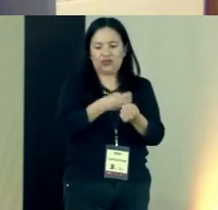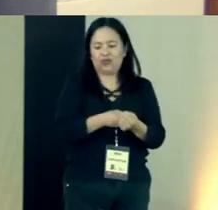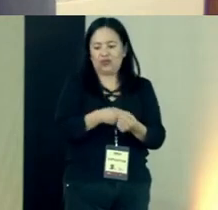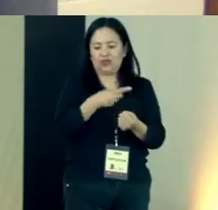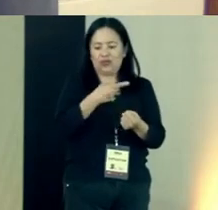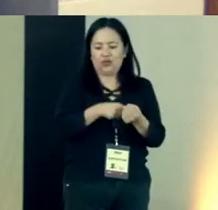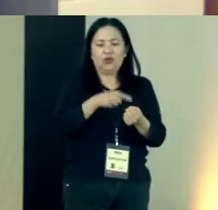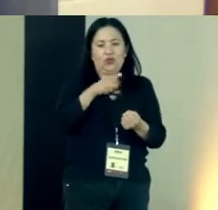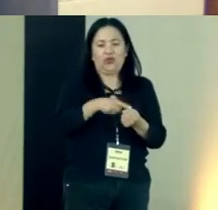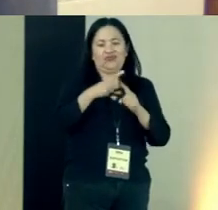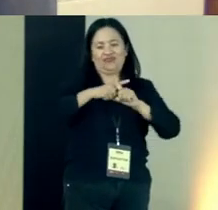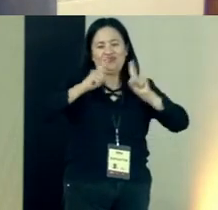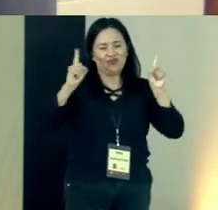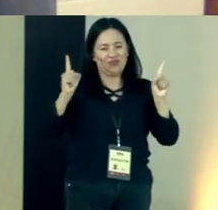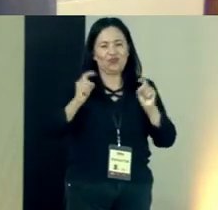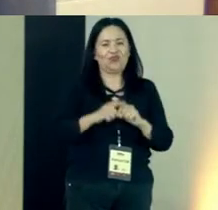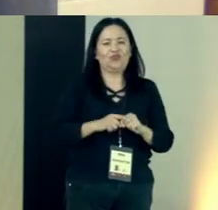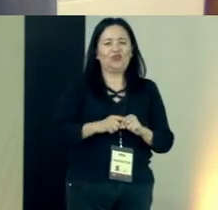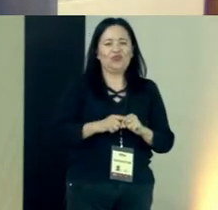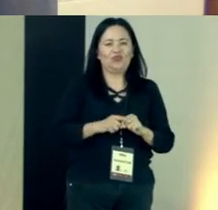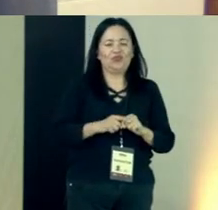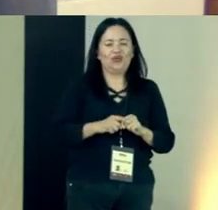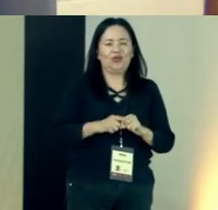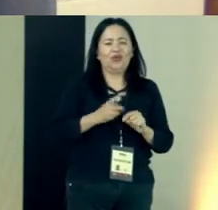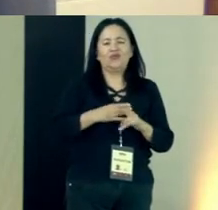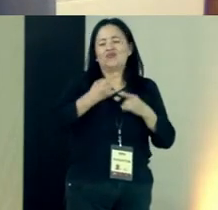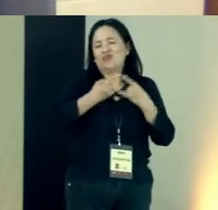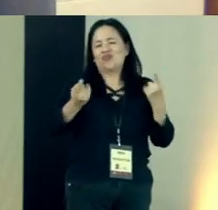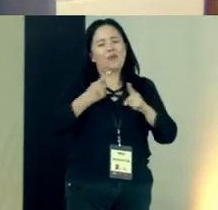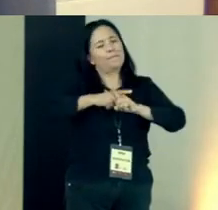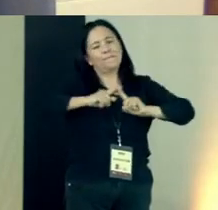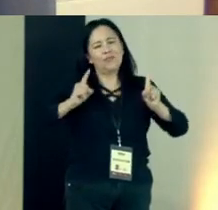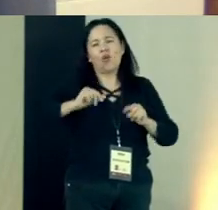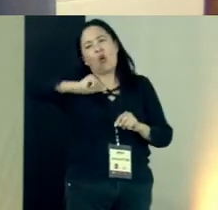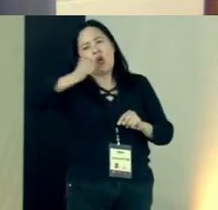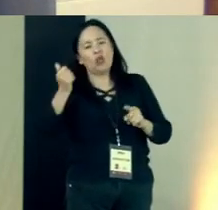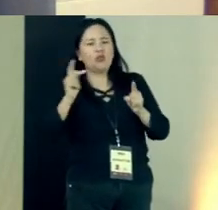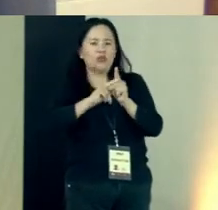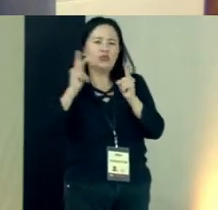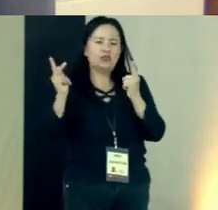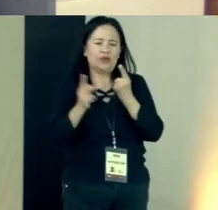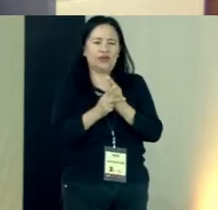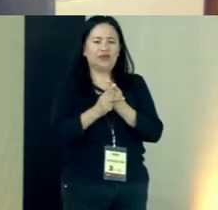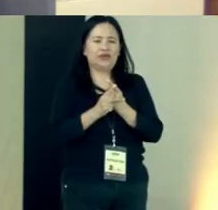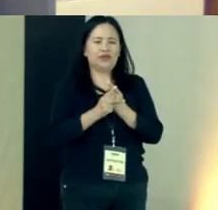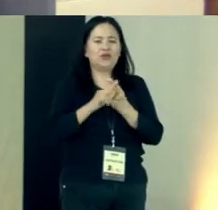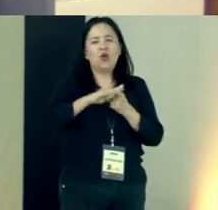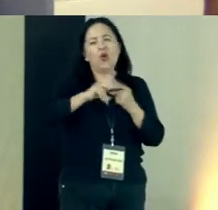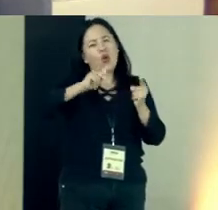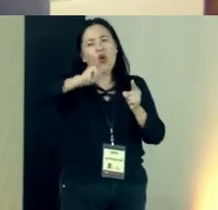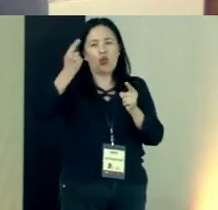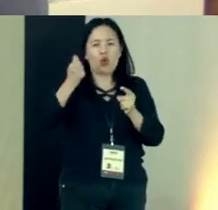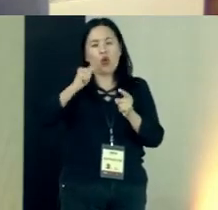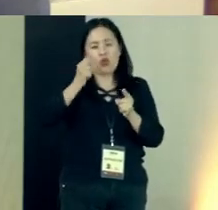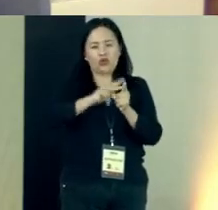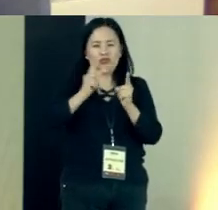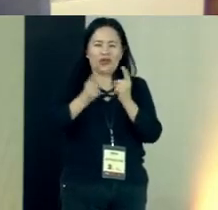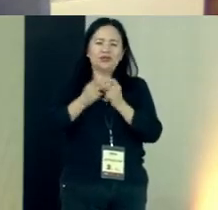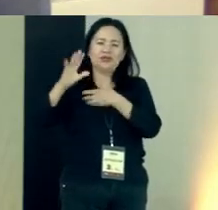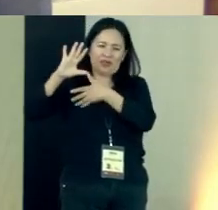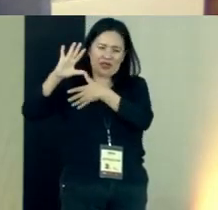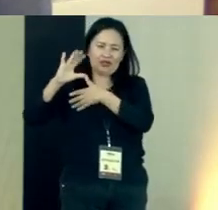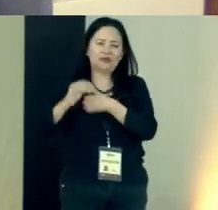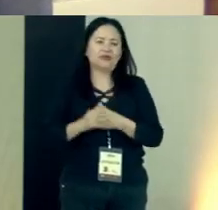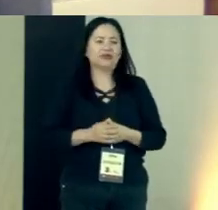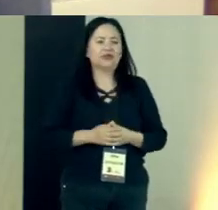es una circunstancia muy distinta, una historia muy distinta a la de los otros países americanos.